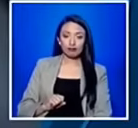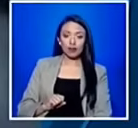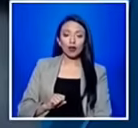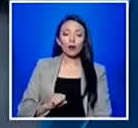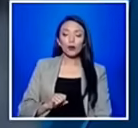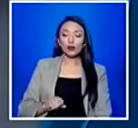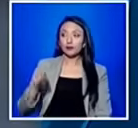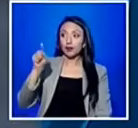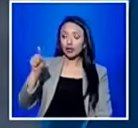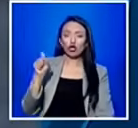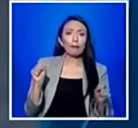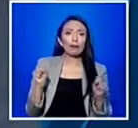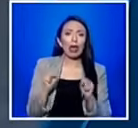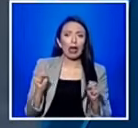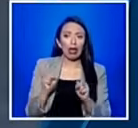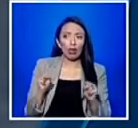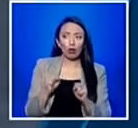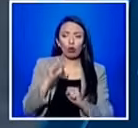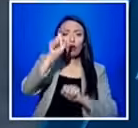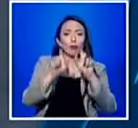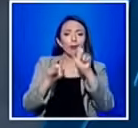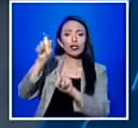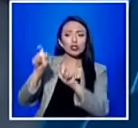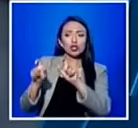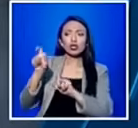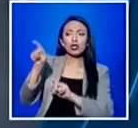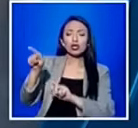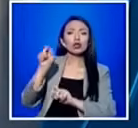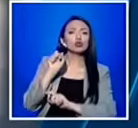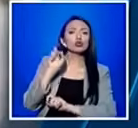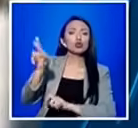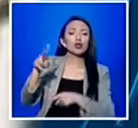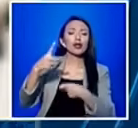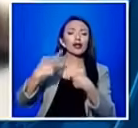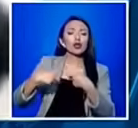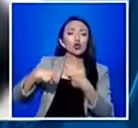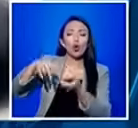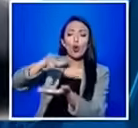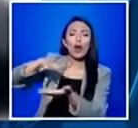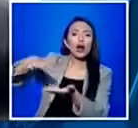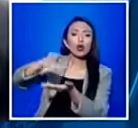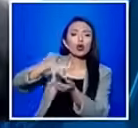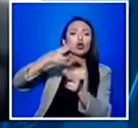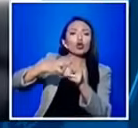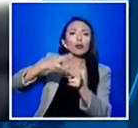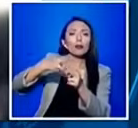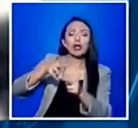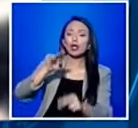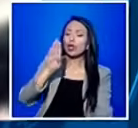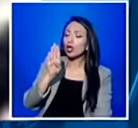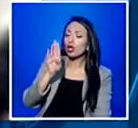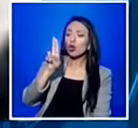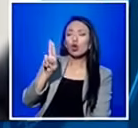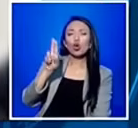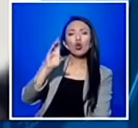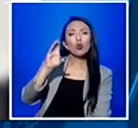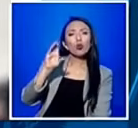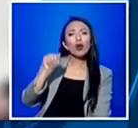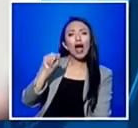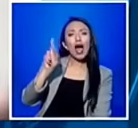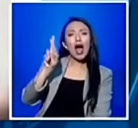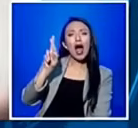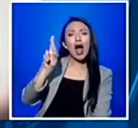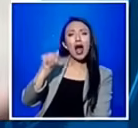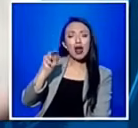El crimen causó terror entre los habitantes de La Marta, Bucaram, en el sur de Quito. Dos hombres fueron